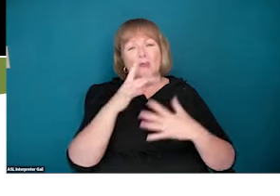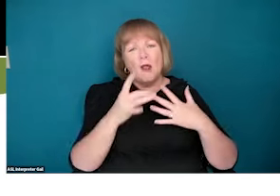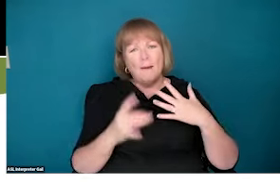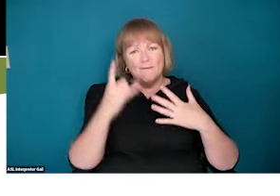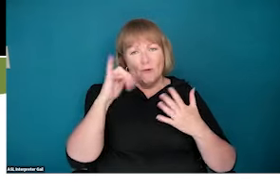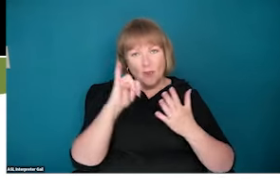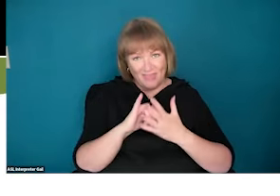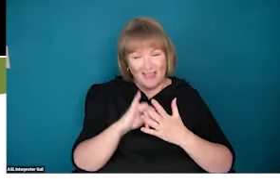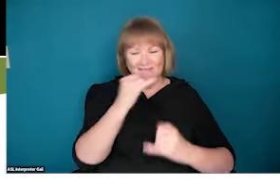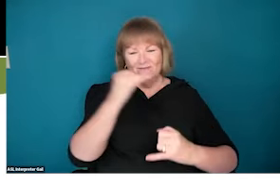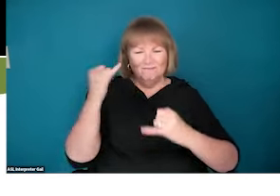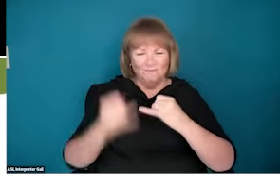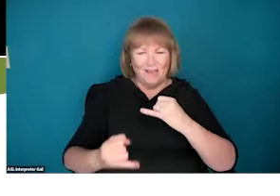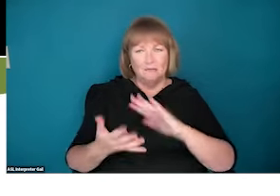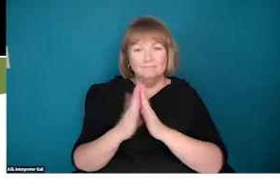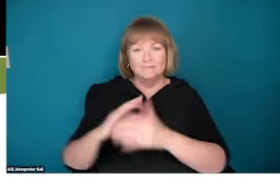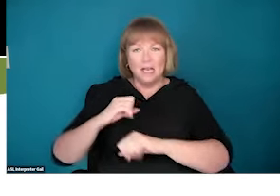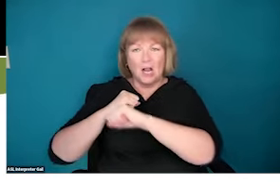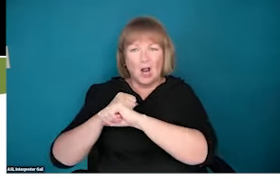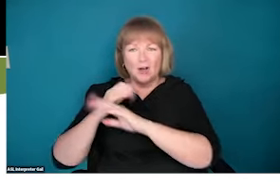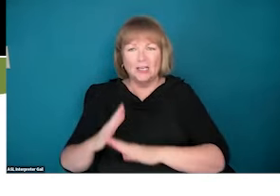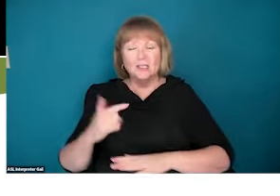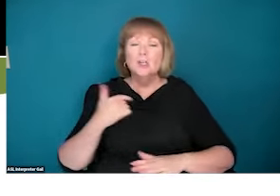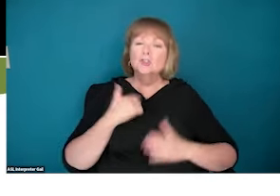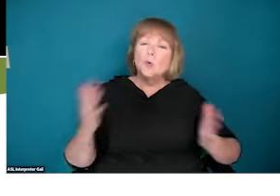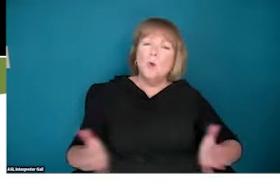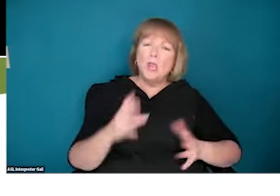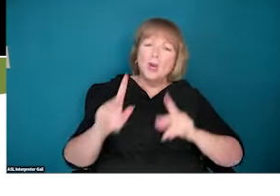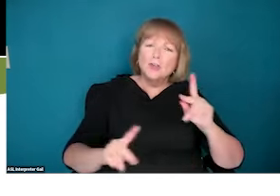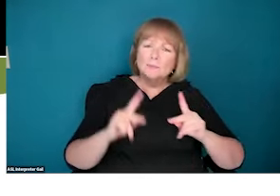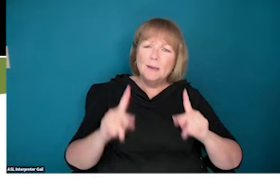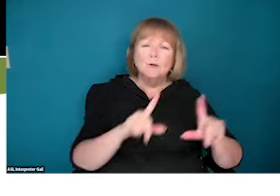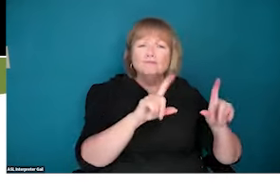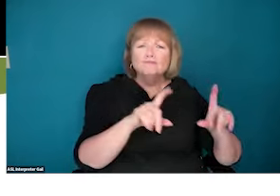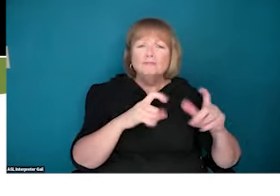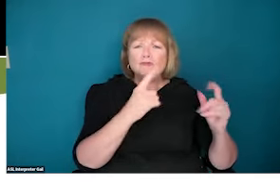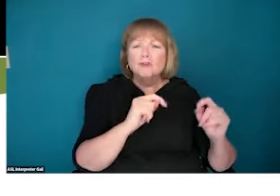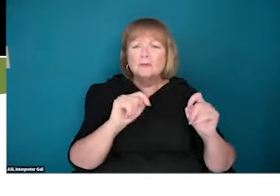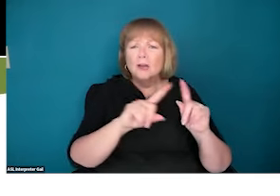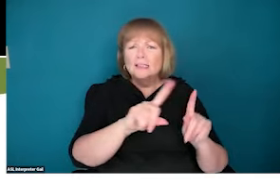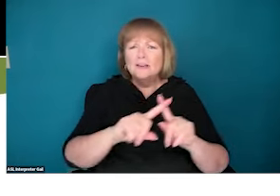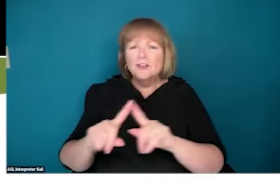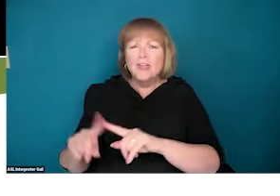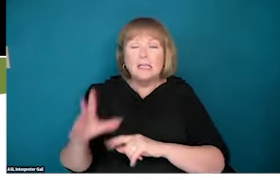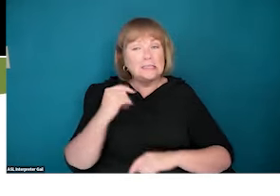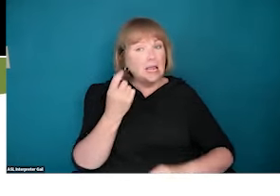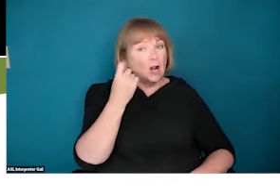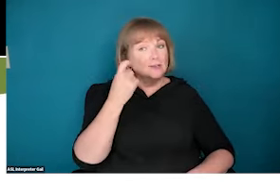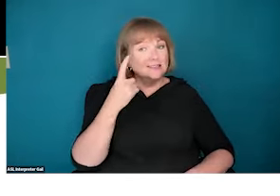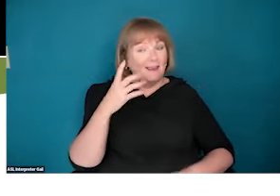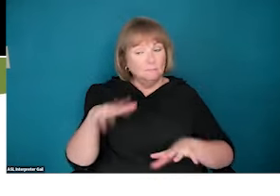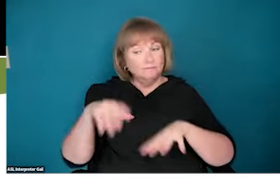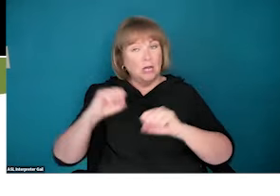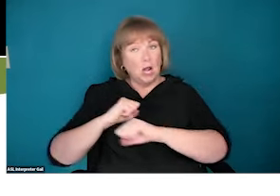restricción. Y estamos aquí para dar muchísimas más opciones. Entonces, tratar de dar más opciones.